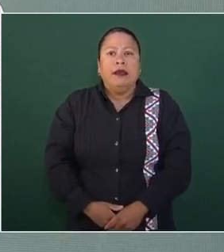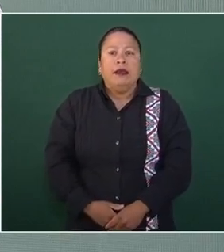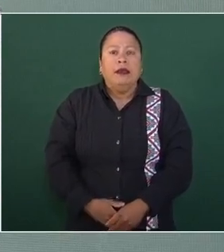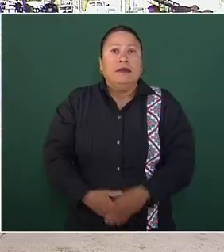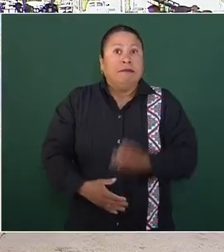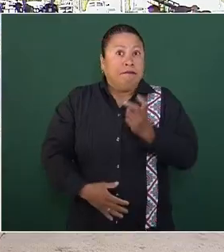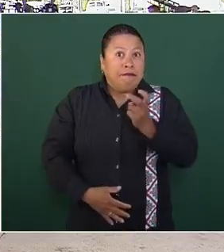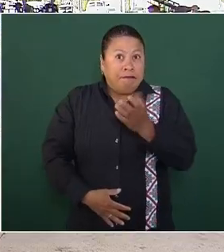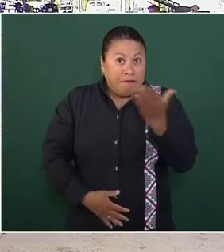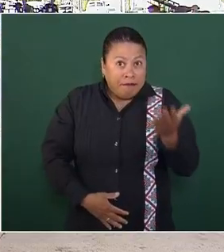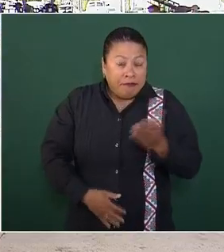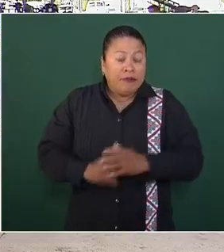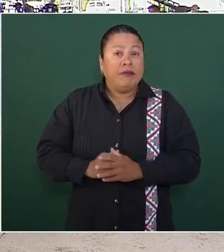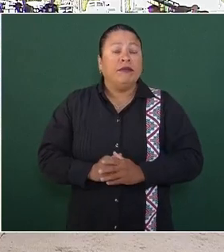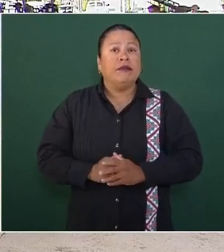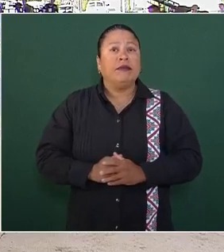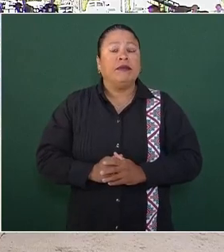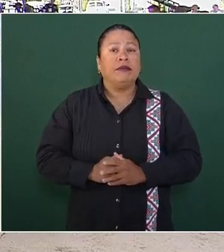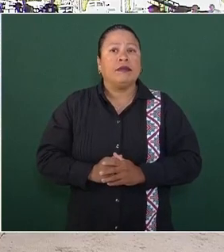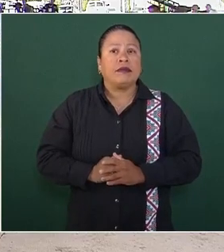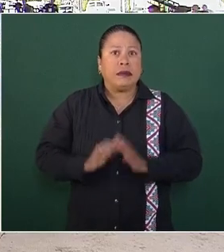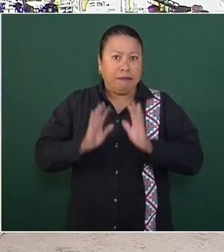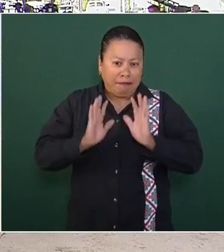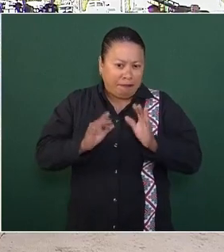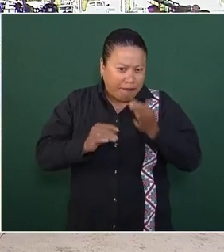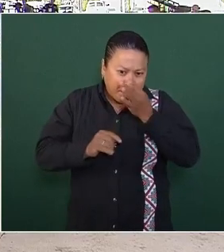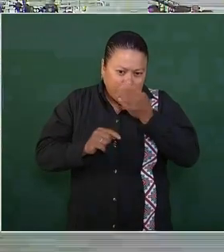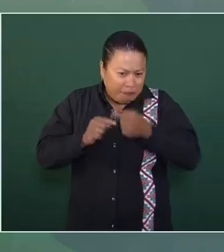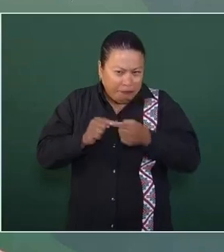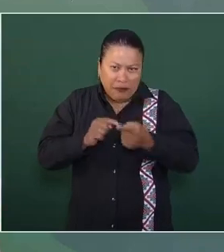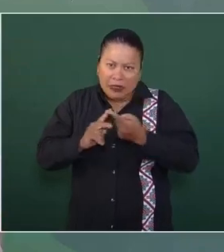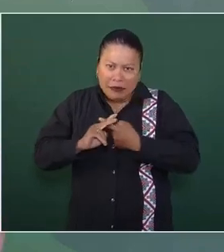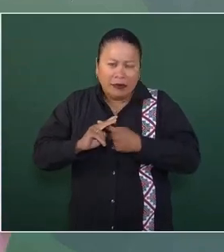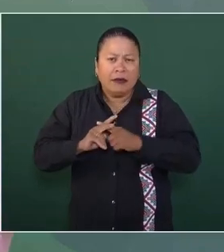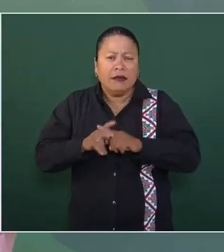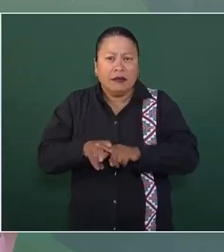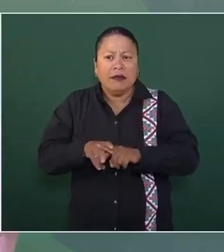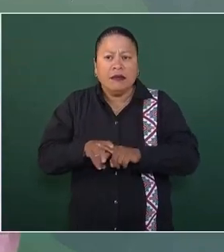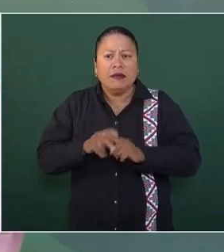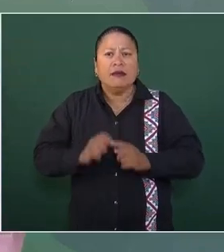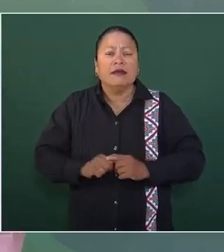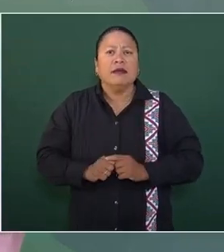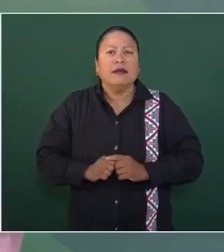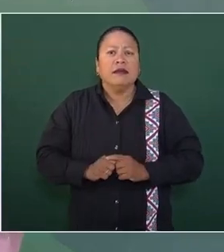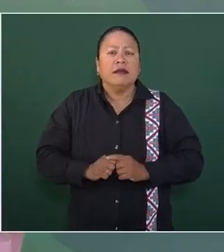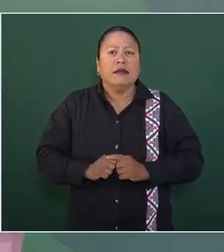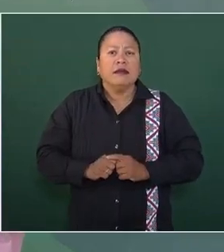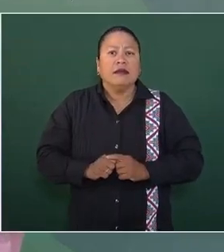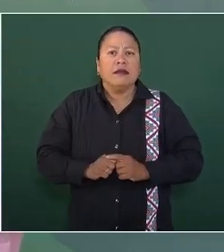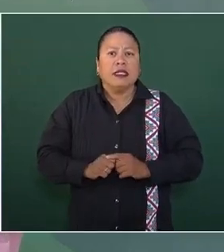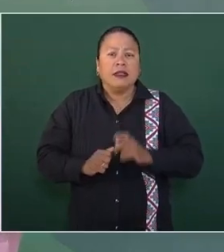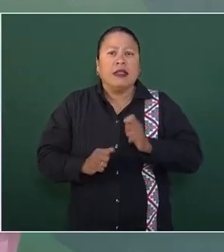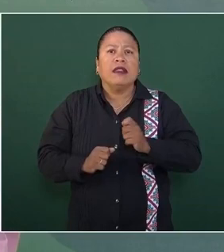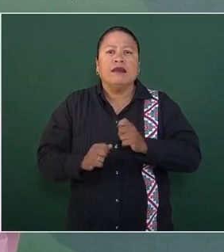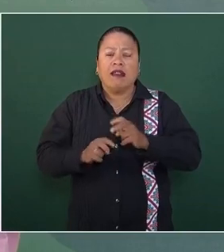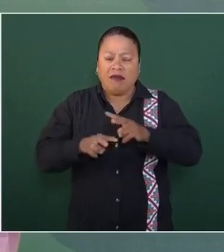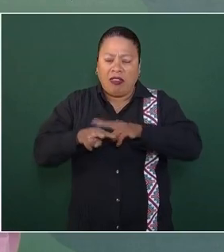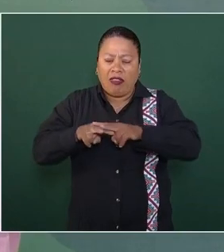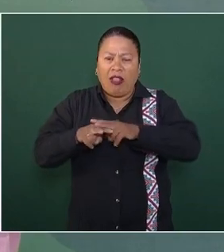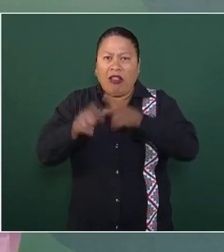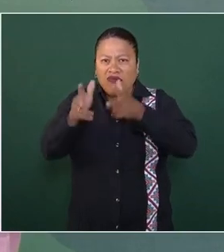y ya van a empezar a moverse los trenes de carga